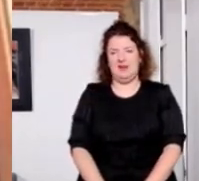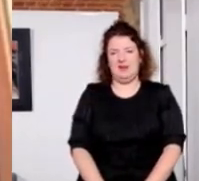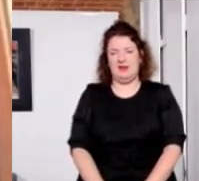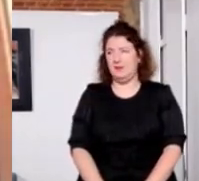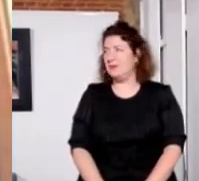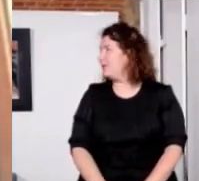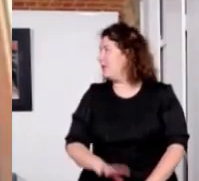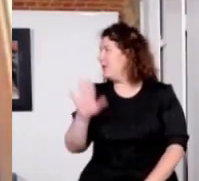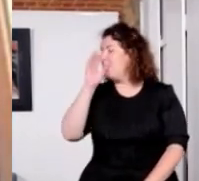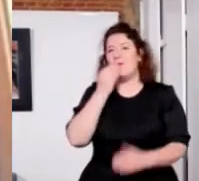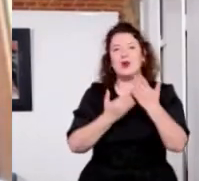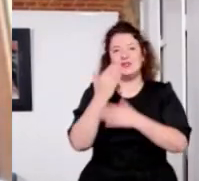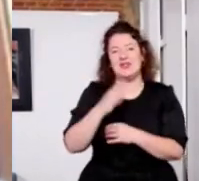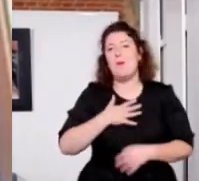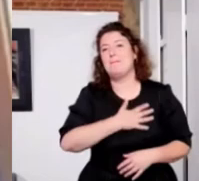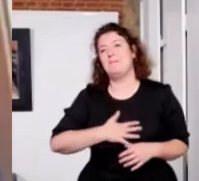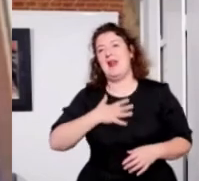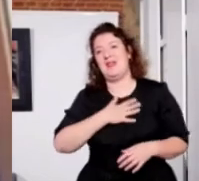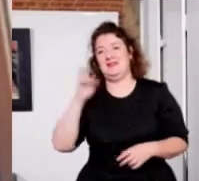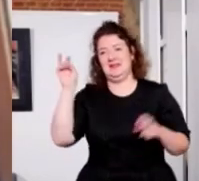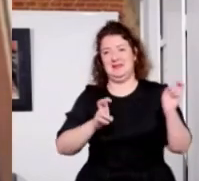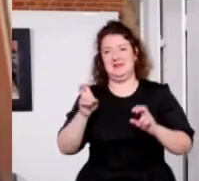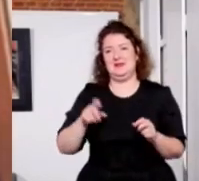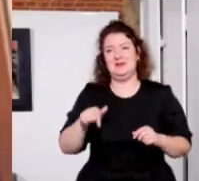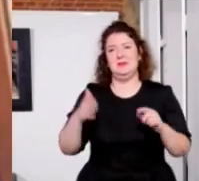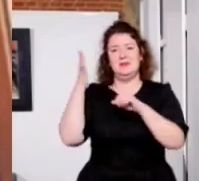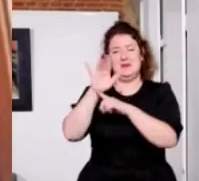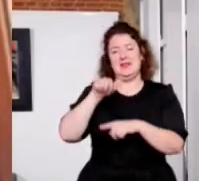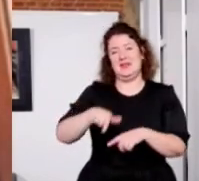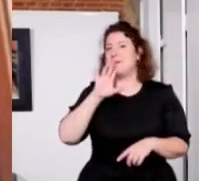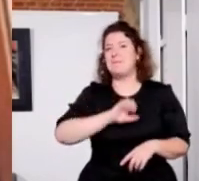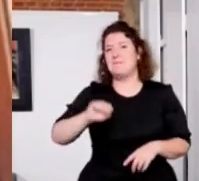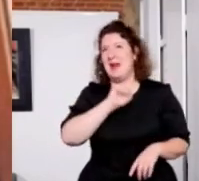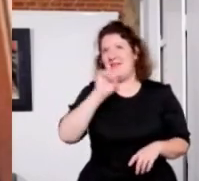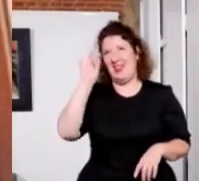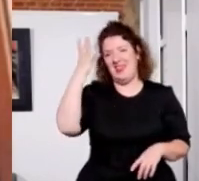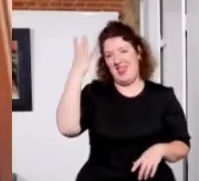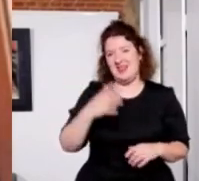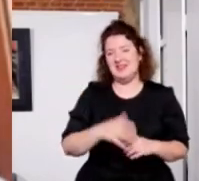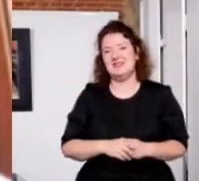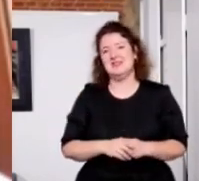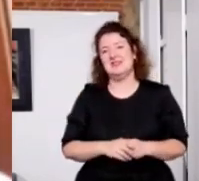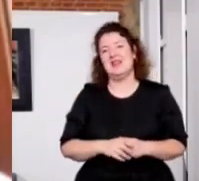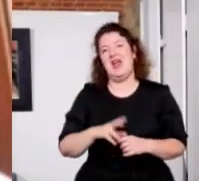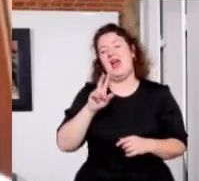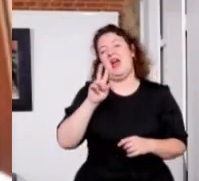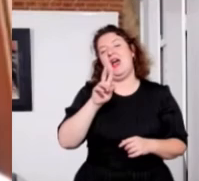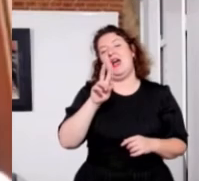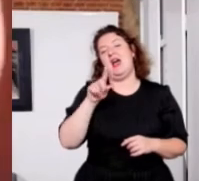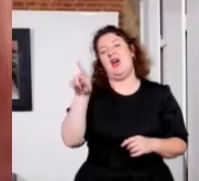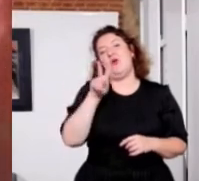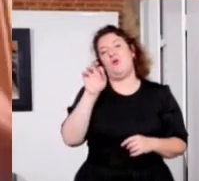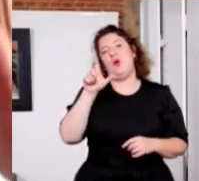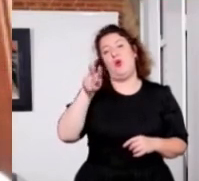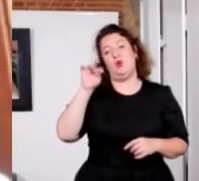buenos días. Un placer estar con vosotros presentando esta magnífica iniciativa que es la Biblioteca. Yo me voy